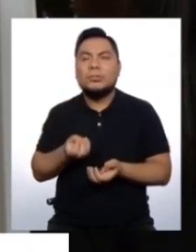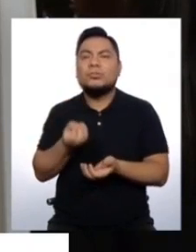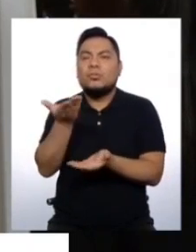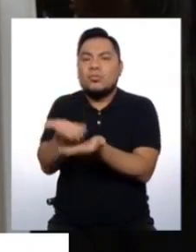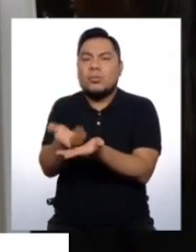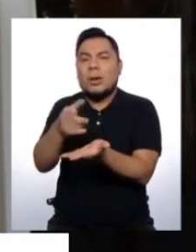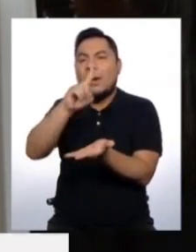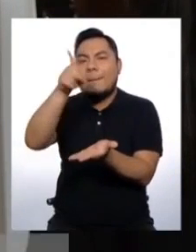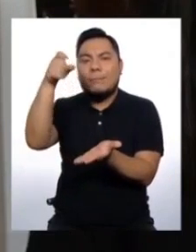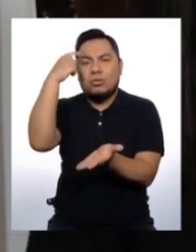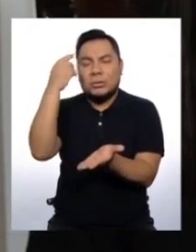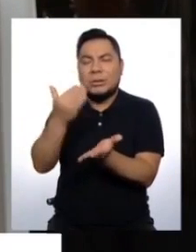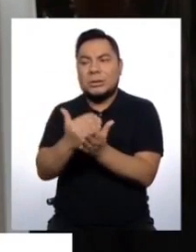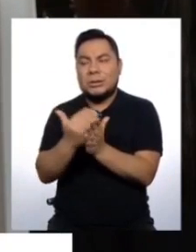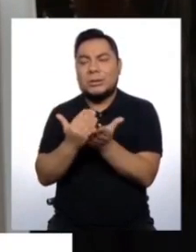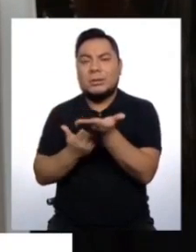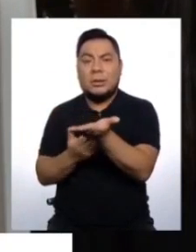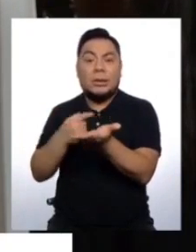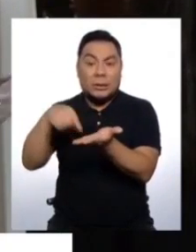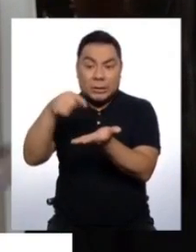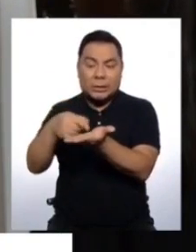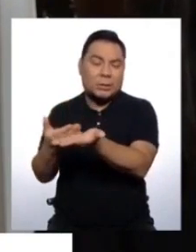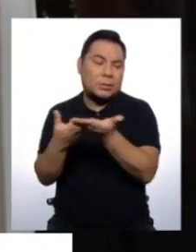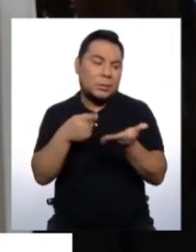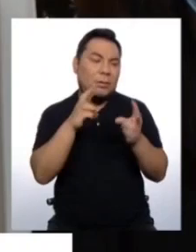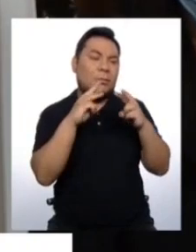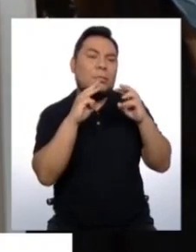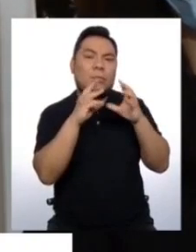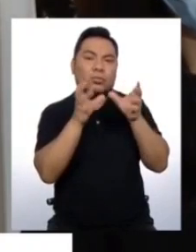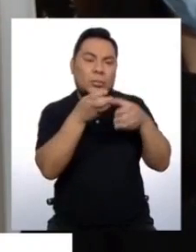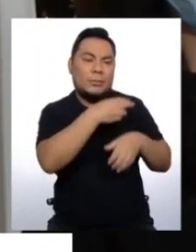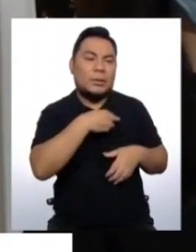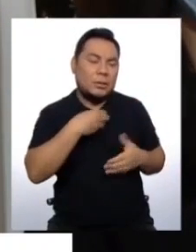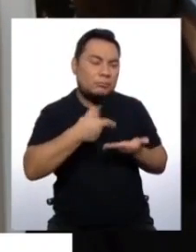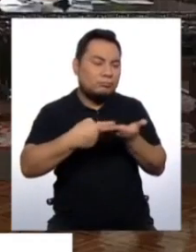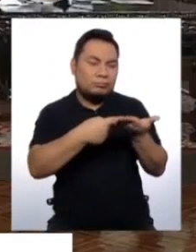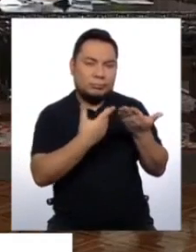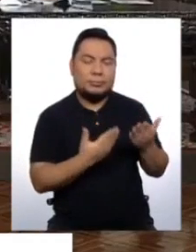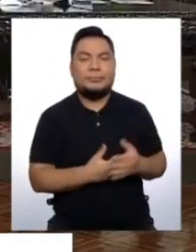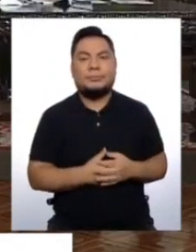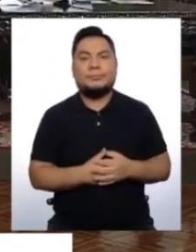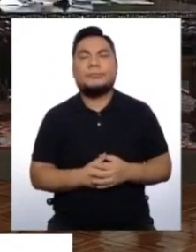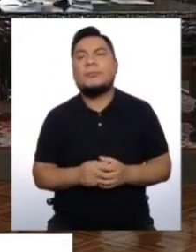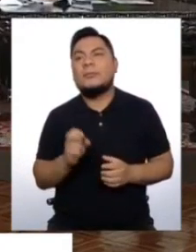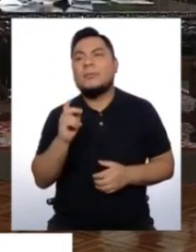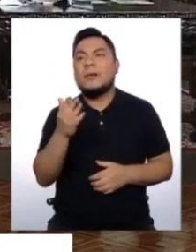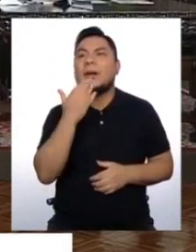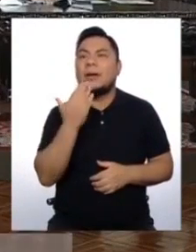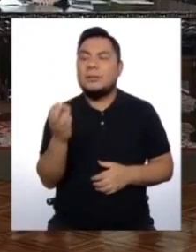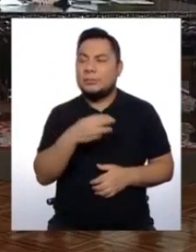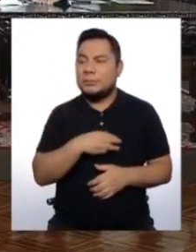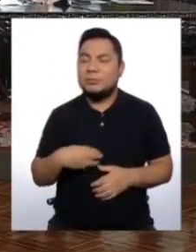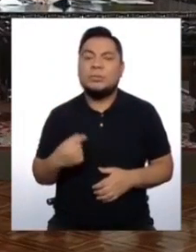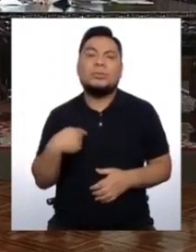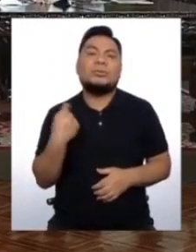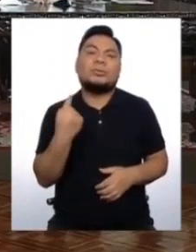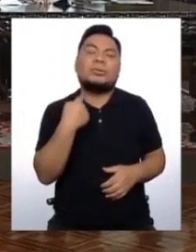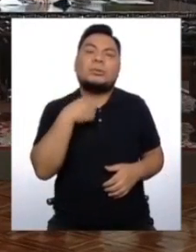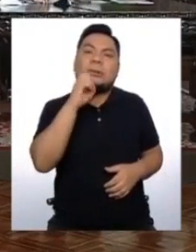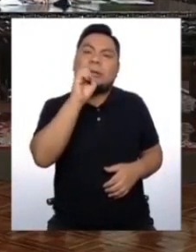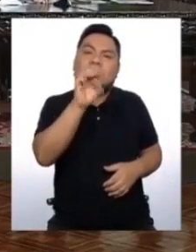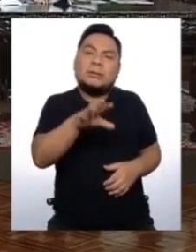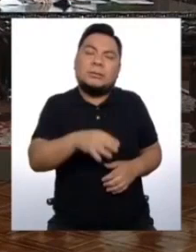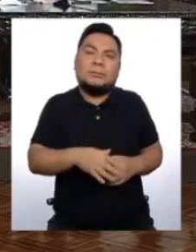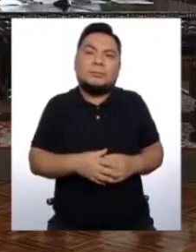intervenciones, las cuales son discutidas en el Consejo de Ministros y con el Presidente de la República. Gracias, ministro. Yo solamente tendría que